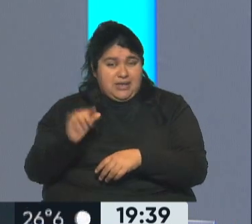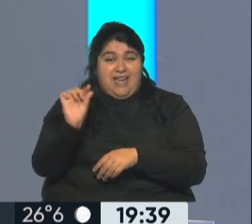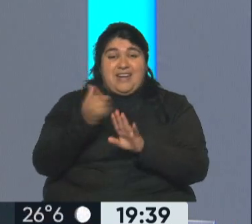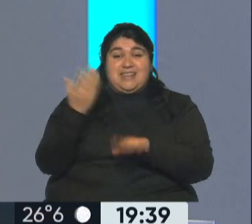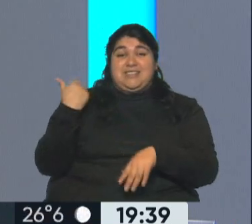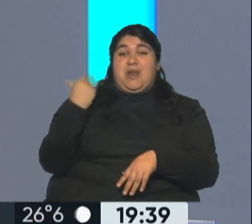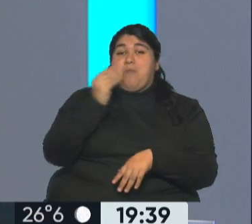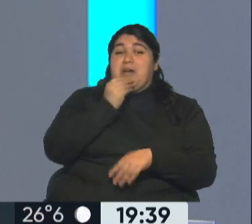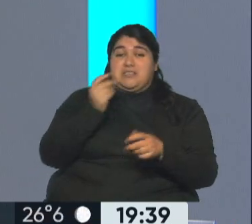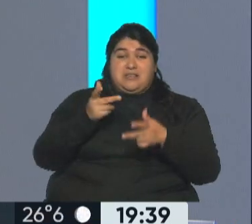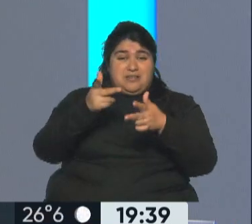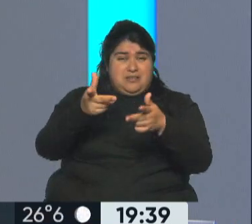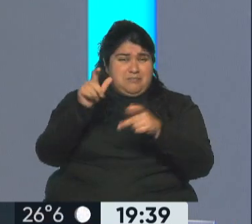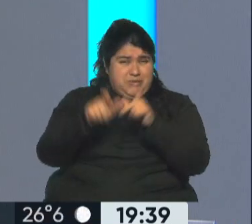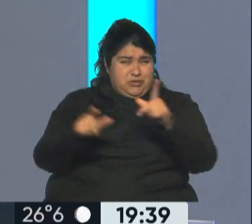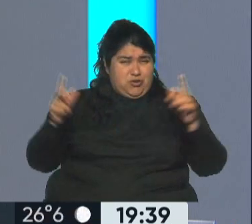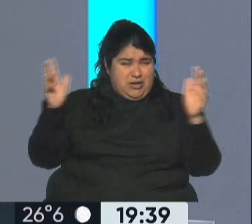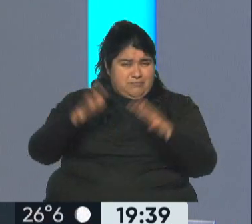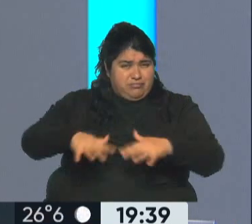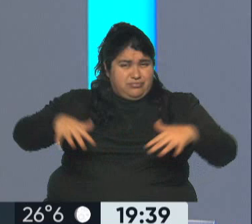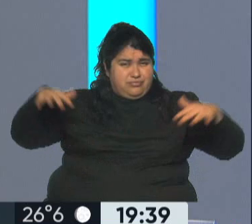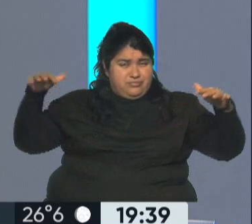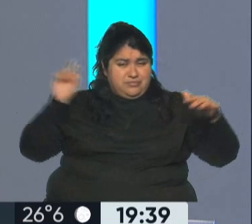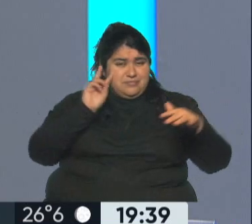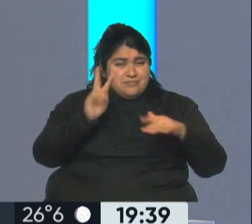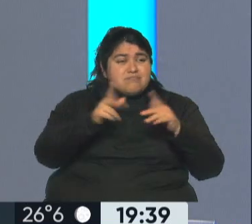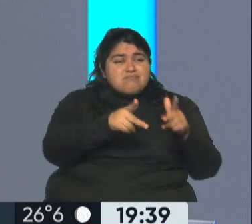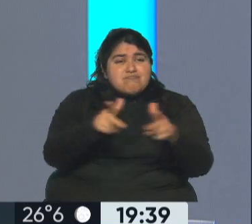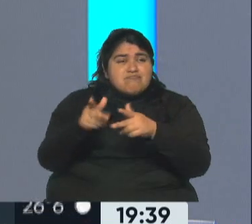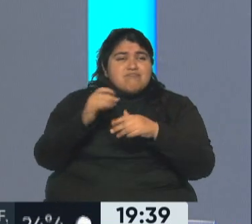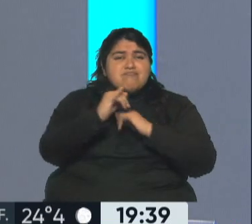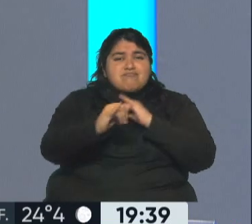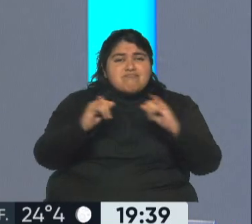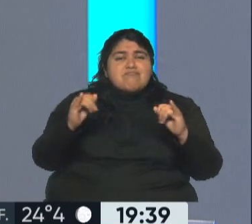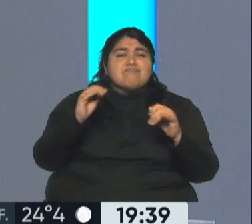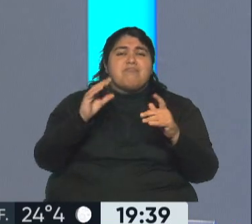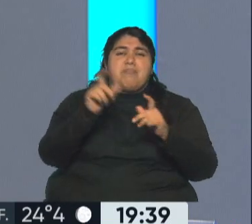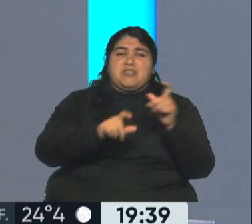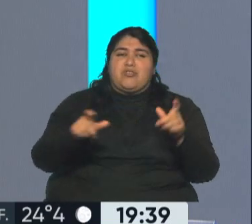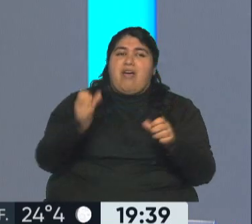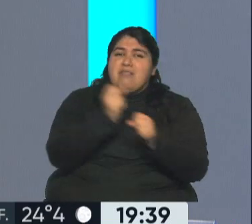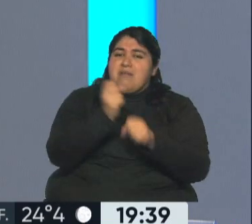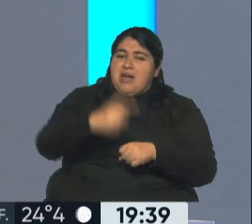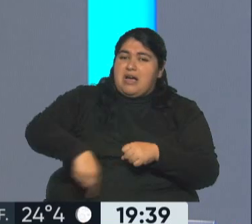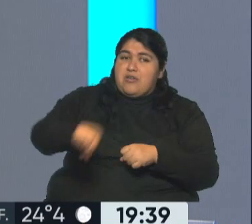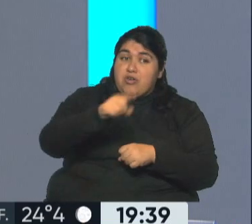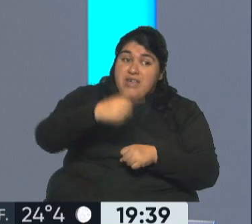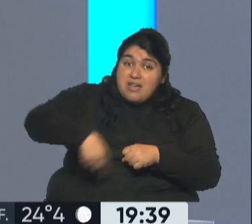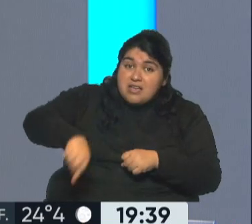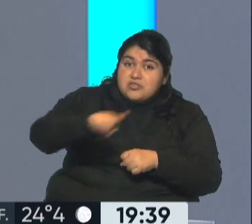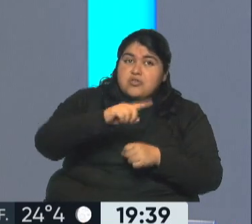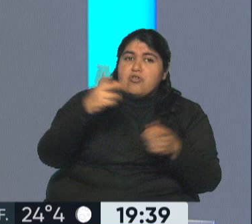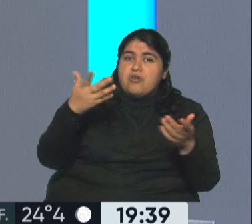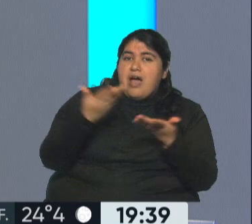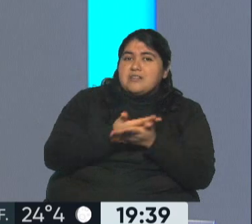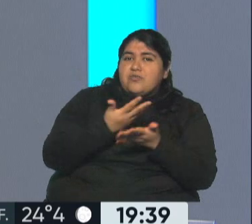a Sergio Massa en un acto multitudinario, hablándole a trabajadores y trabajadoras de la economía popular que claramente atraviesan situaciones